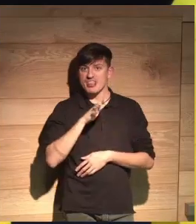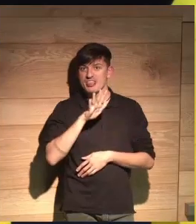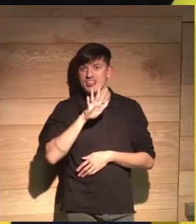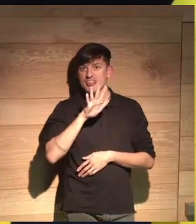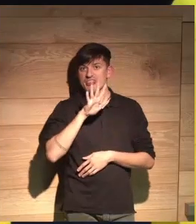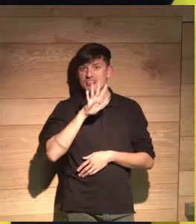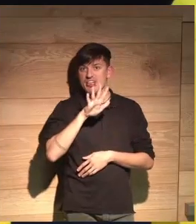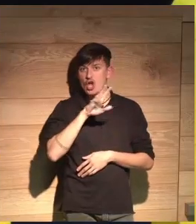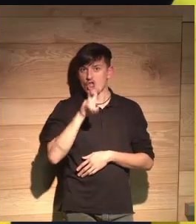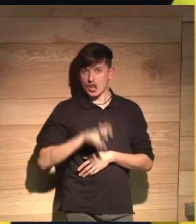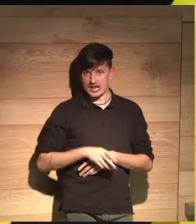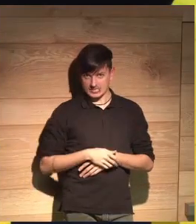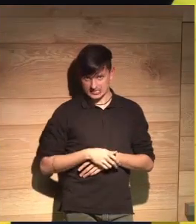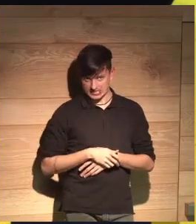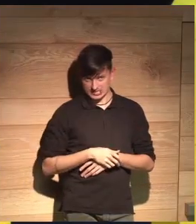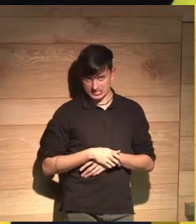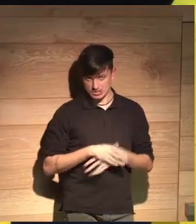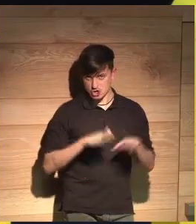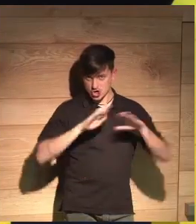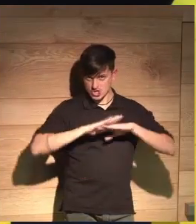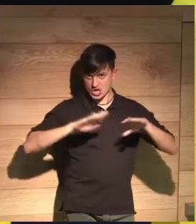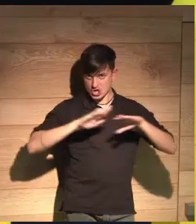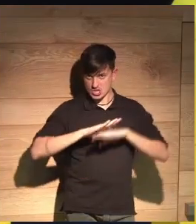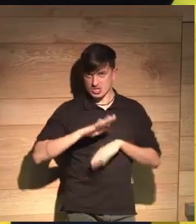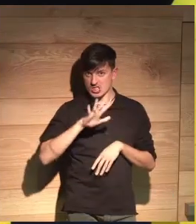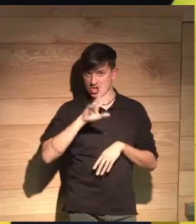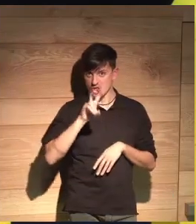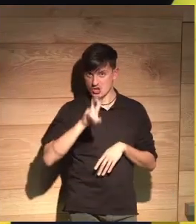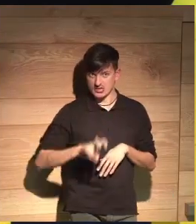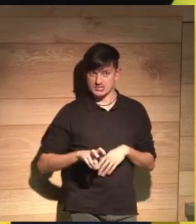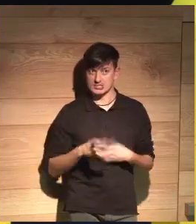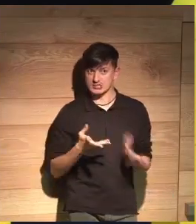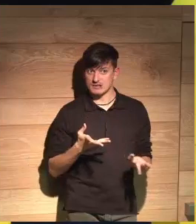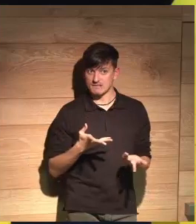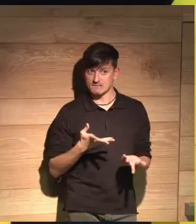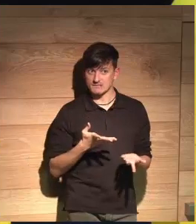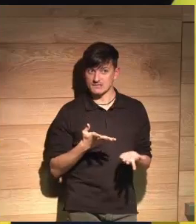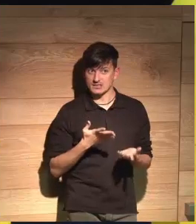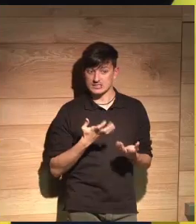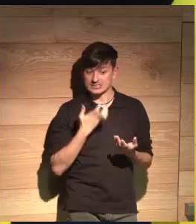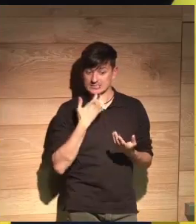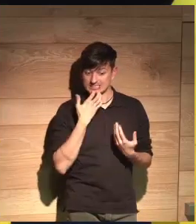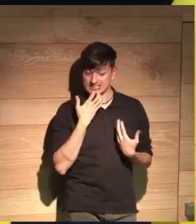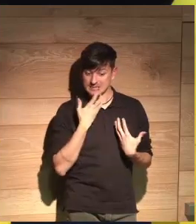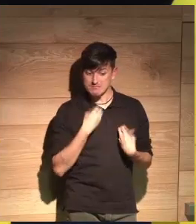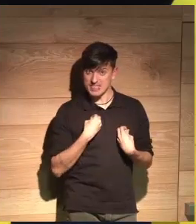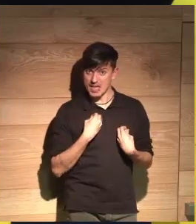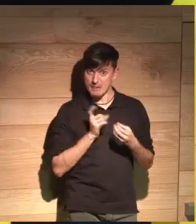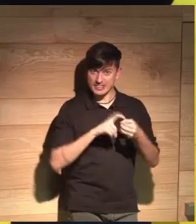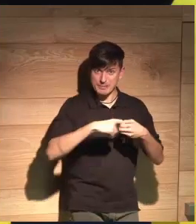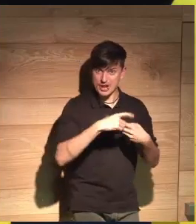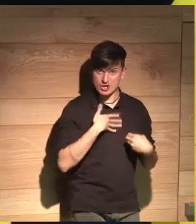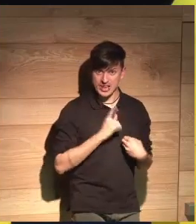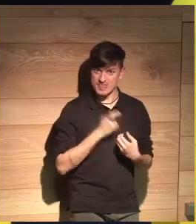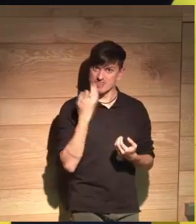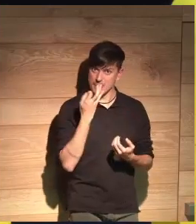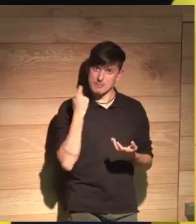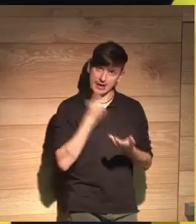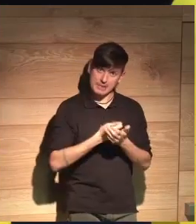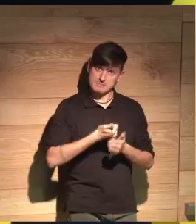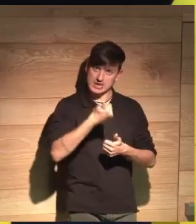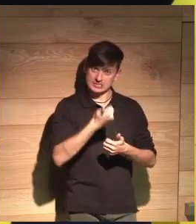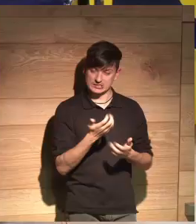los locos pero lo que lo que quieren pasar poco y no participar la vida tiene que pagar mucho ese es el opuesto de